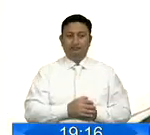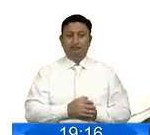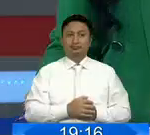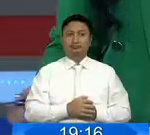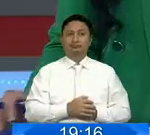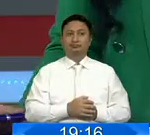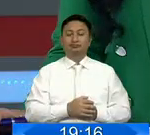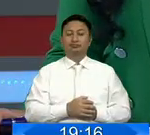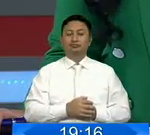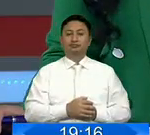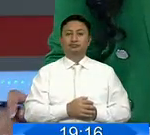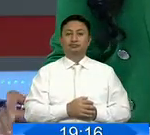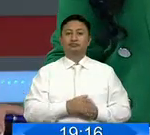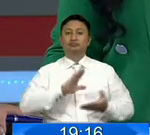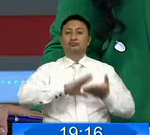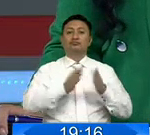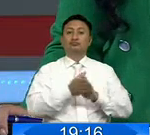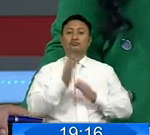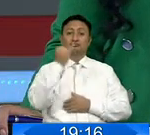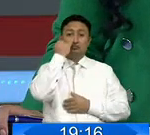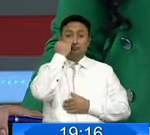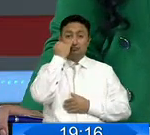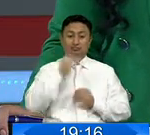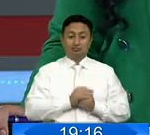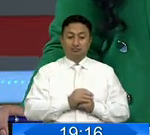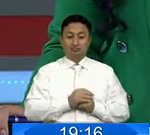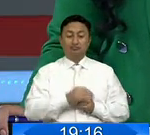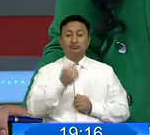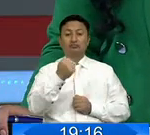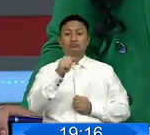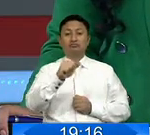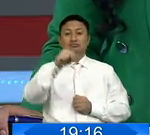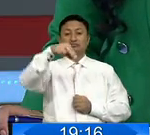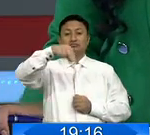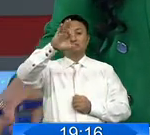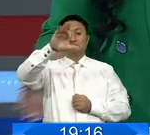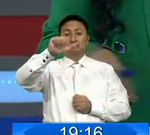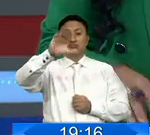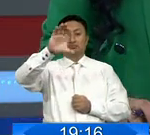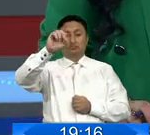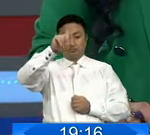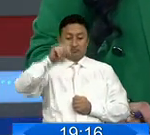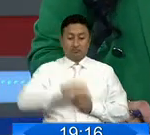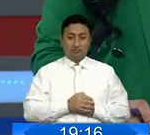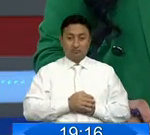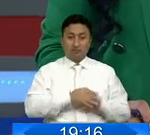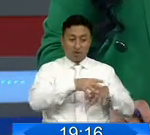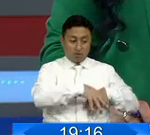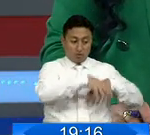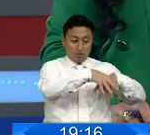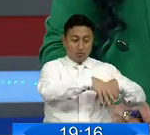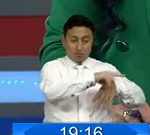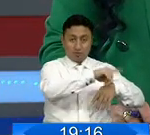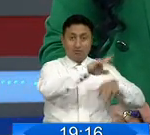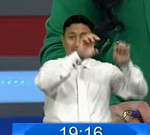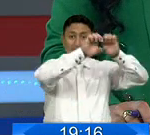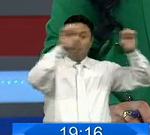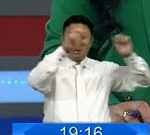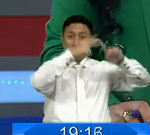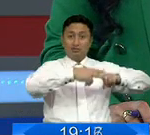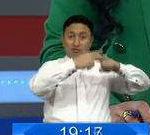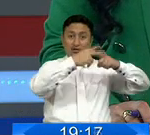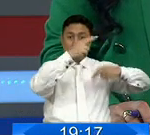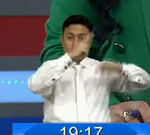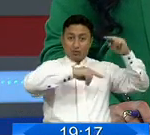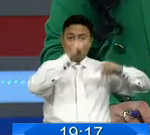Vintimilla. Comunidades indígenas del Cantón Santa Clara en Pastaza se tomaron el área donde una compañía realizaba los trabajos de